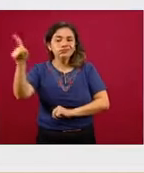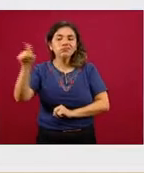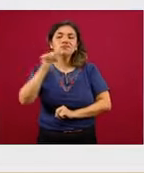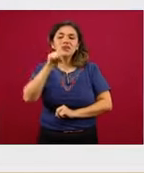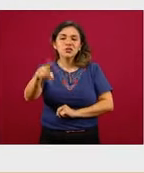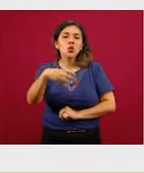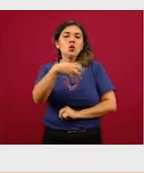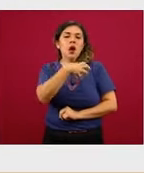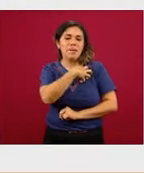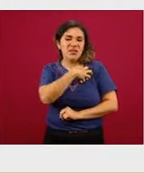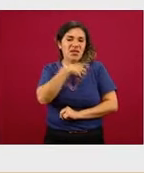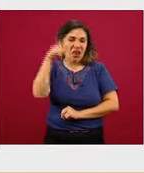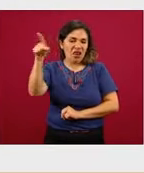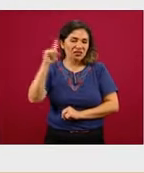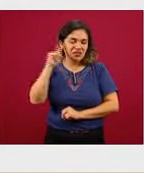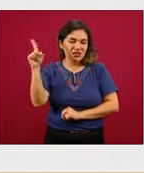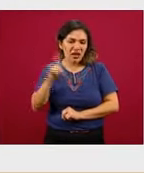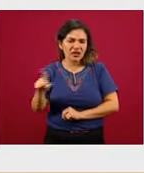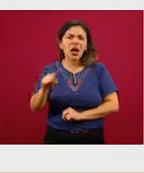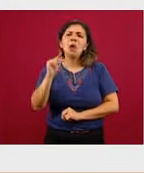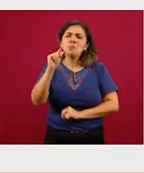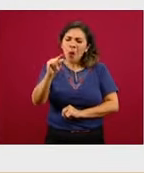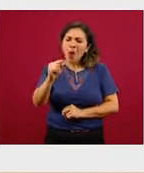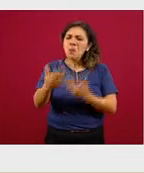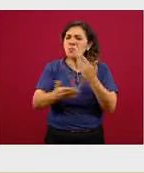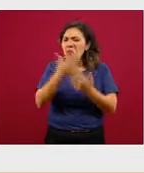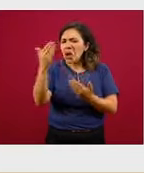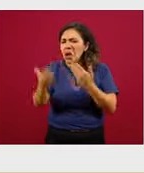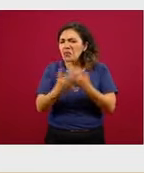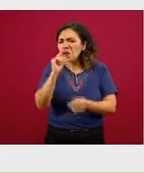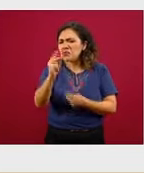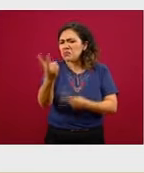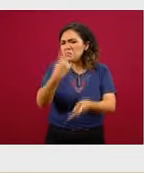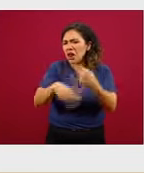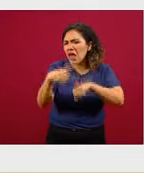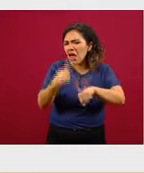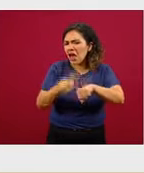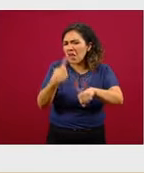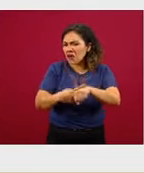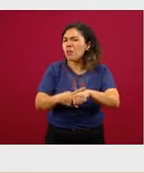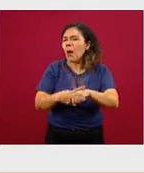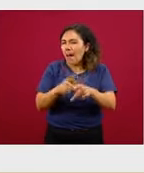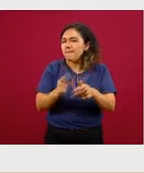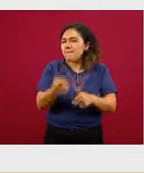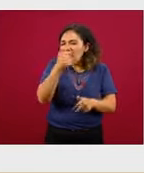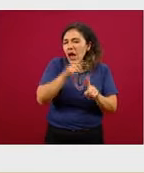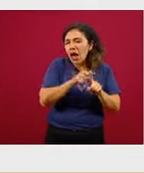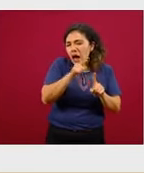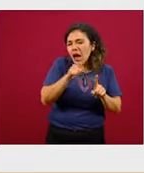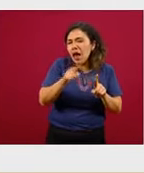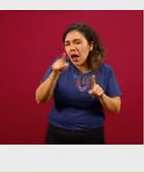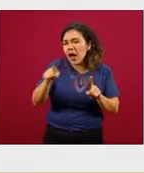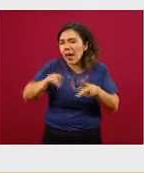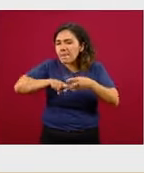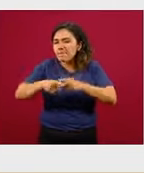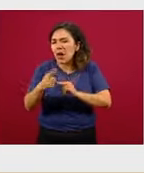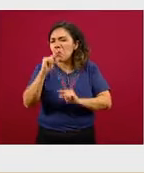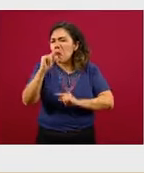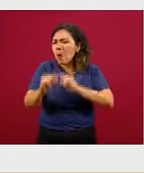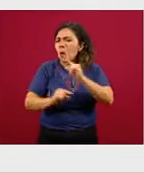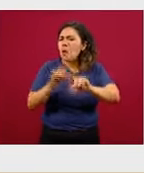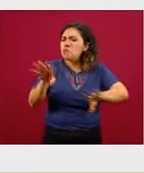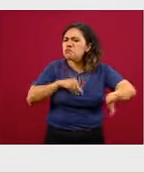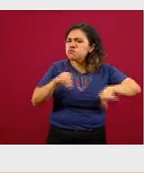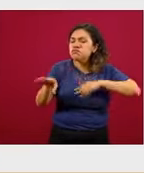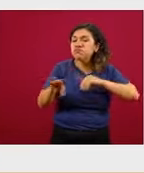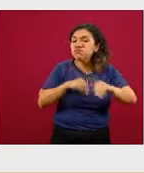municipio capital. Poca transmisión todavía en las primeras semanas, es lo que veíamos, esa primera parte de una aceleración